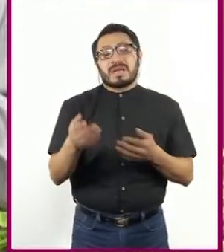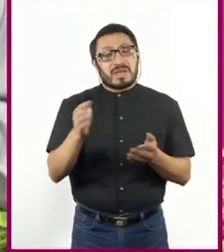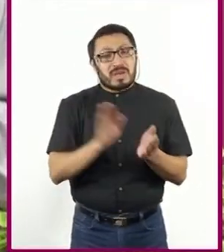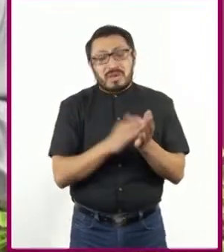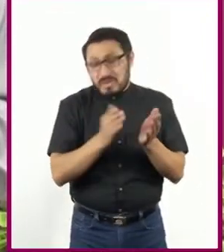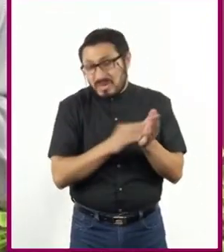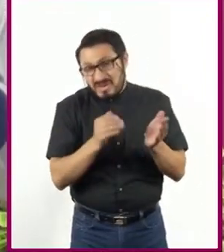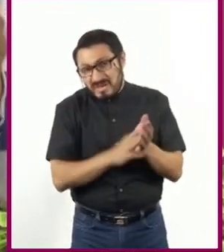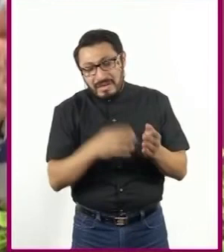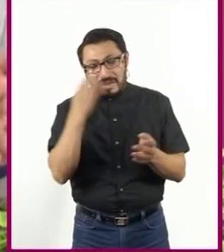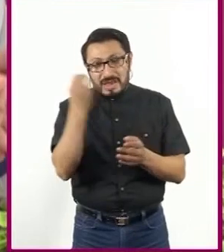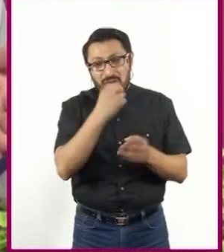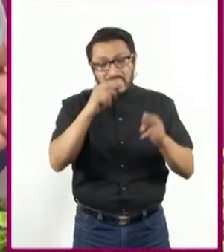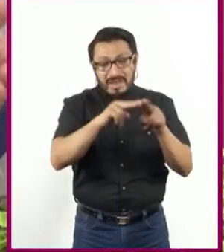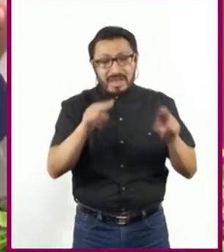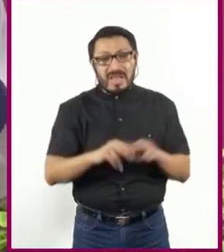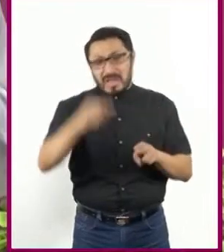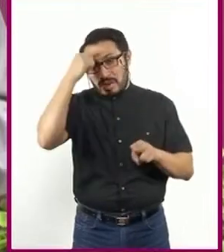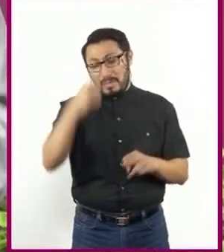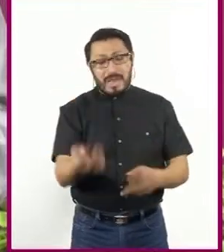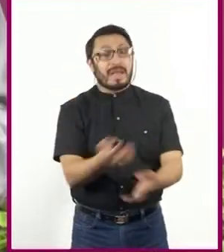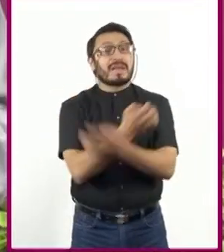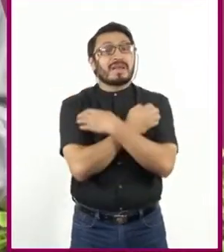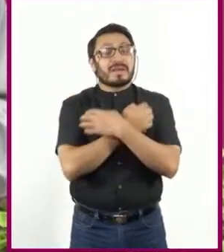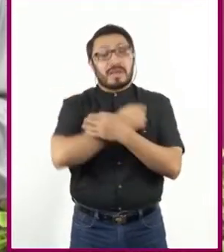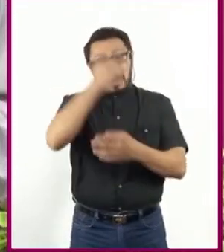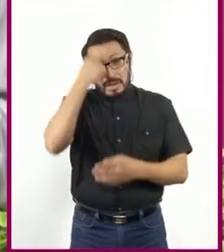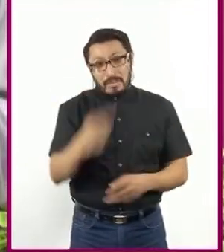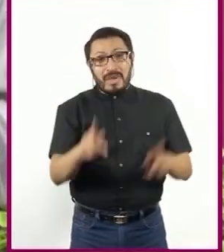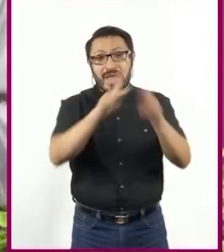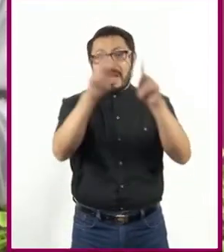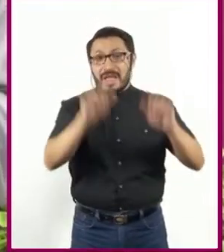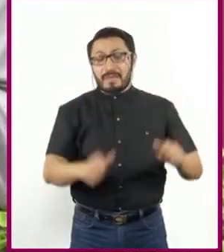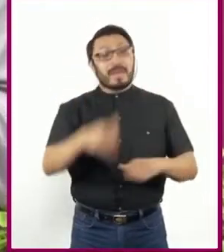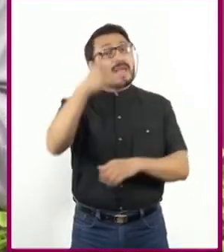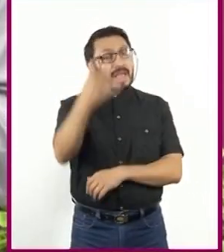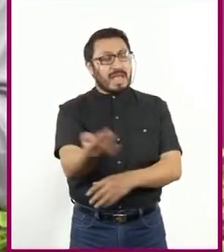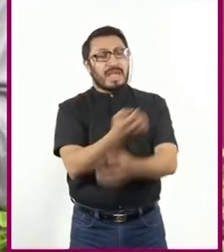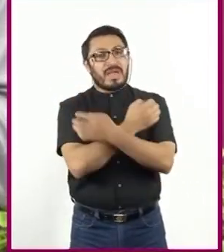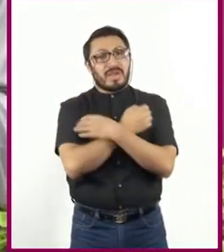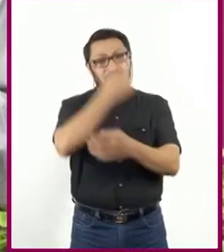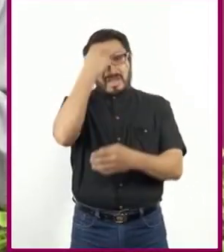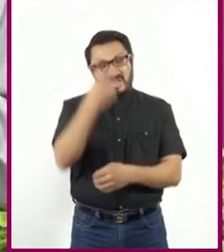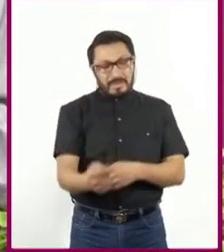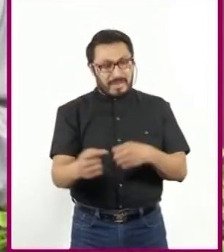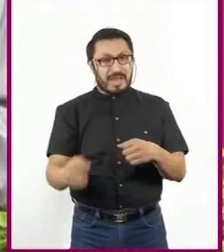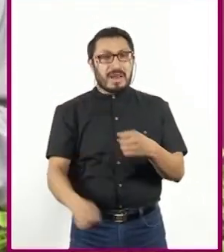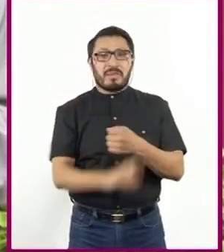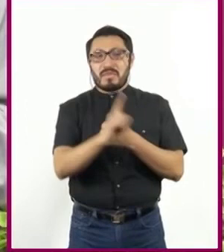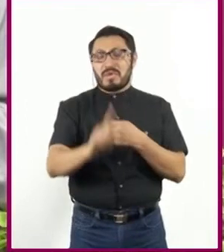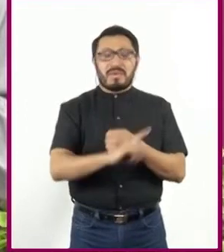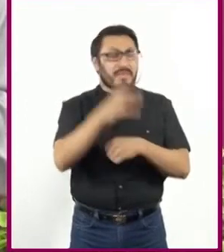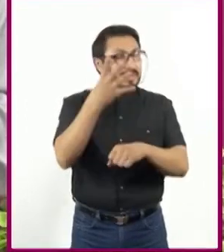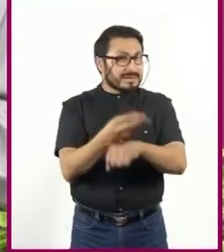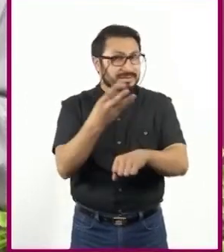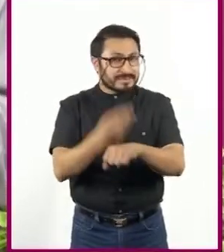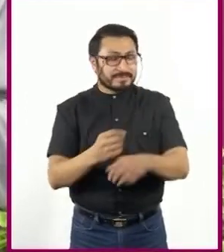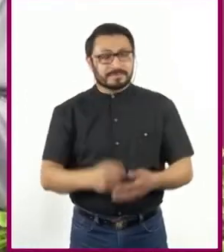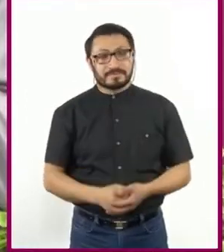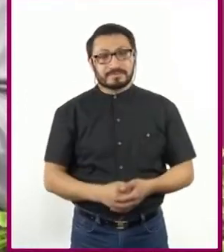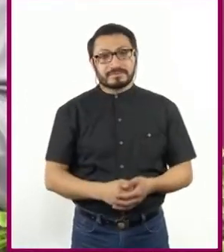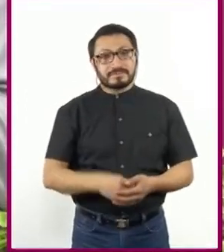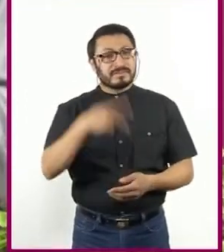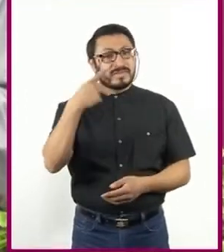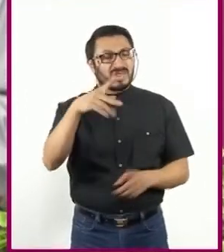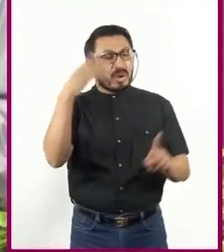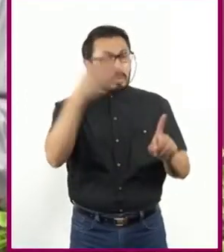escolares nacionales para la educación para la paz y la educación para la resolución de conflictos. Su